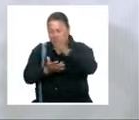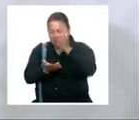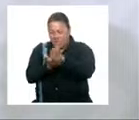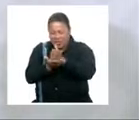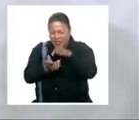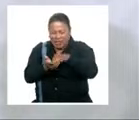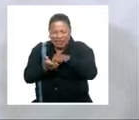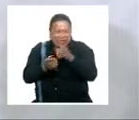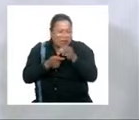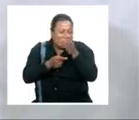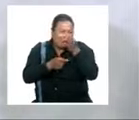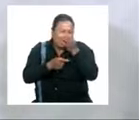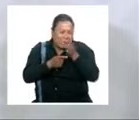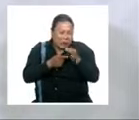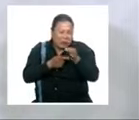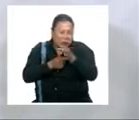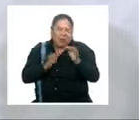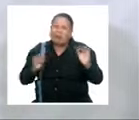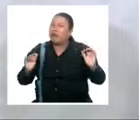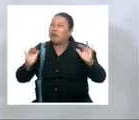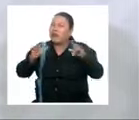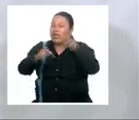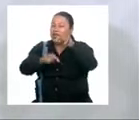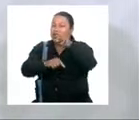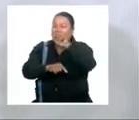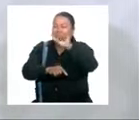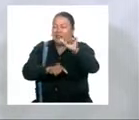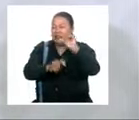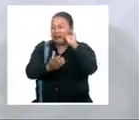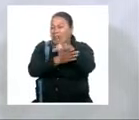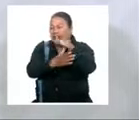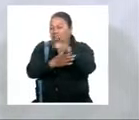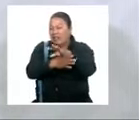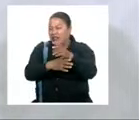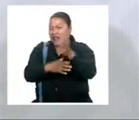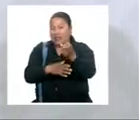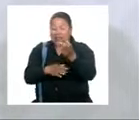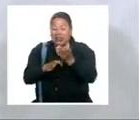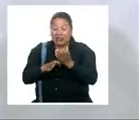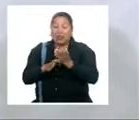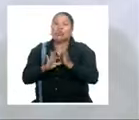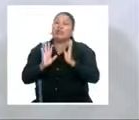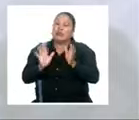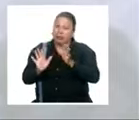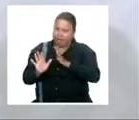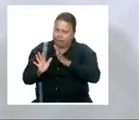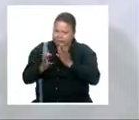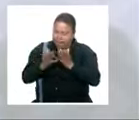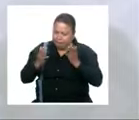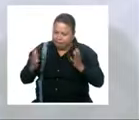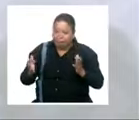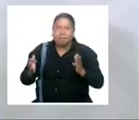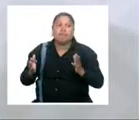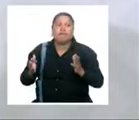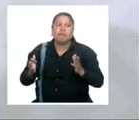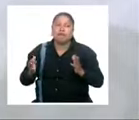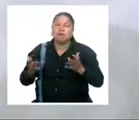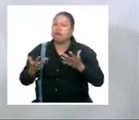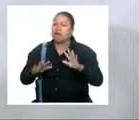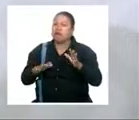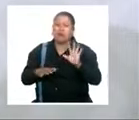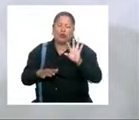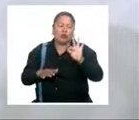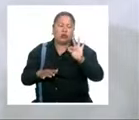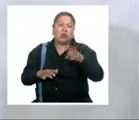zona metropolitana. Ahora con esto ya tenemos el terreno, está a